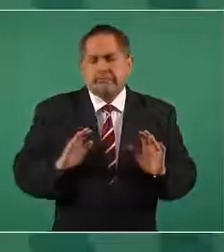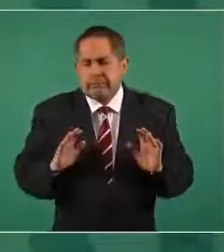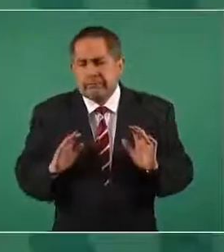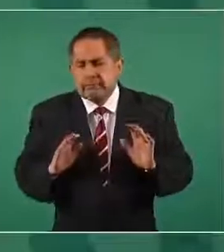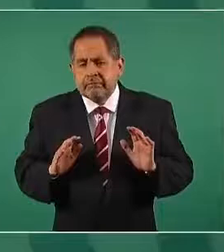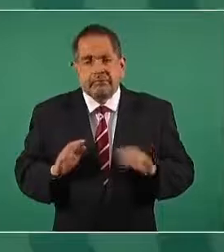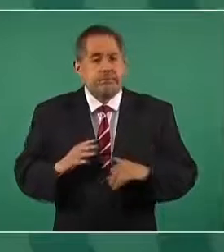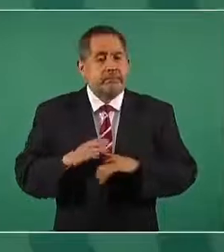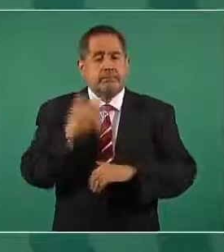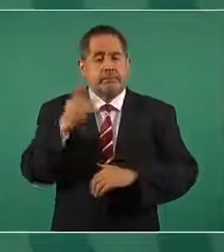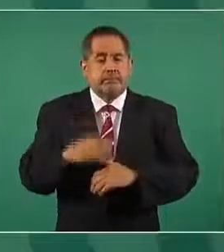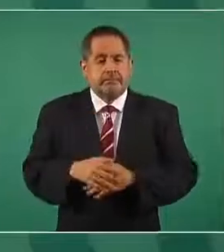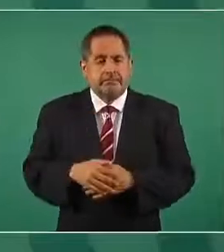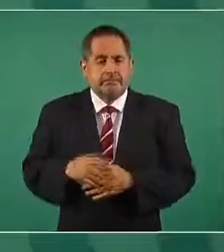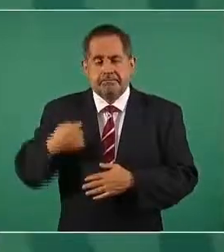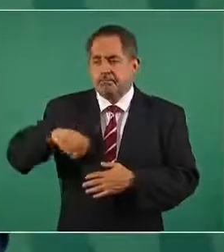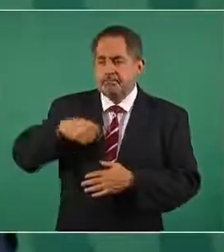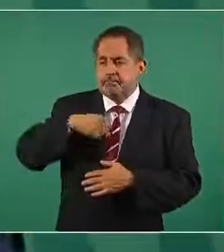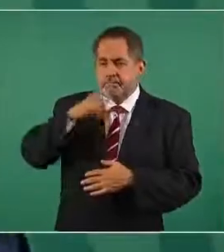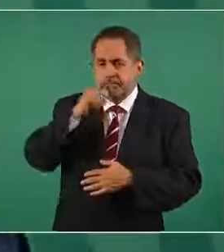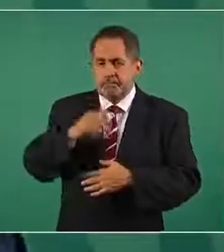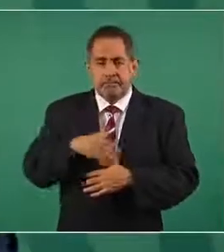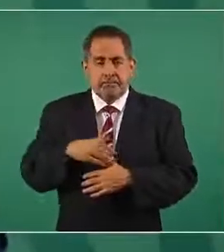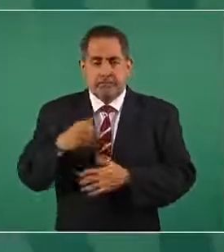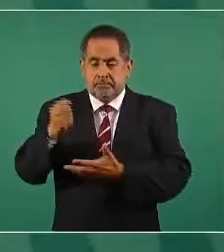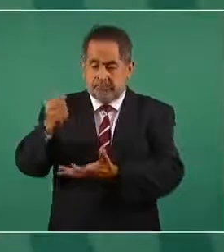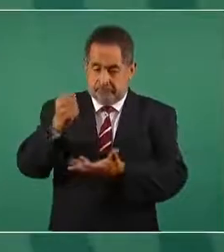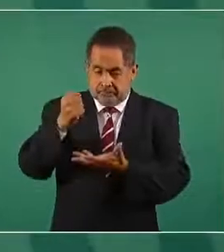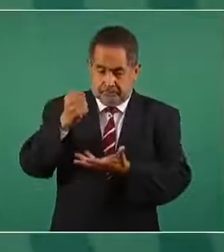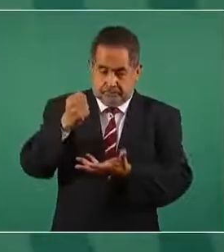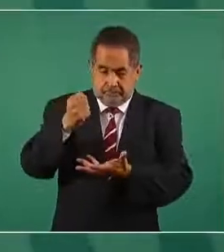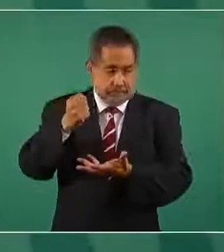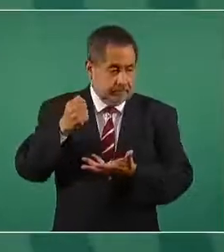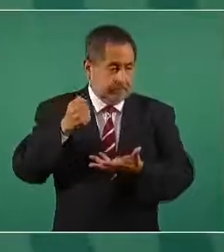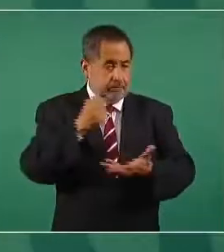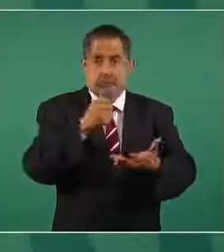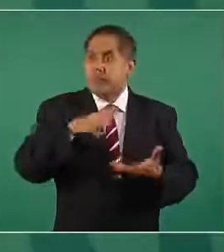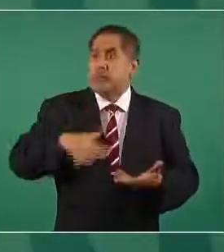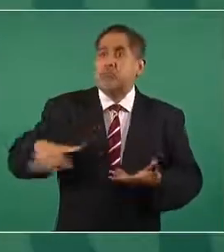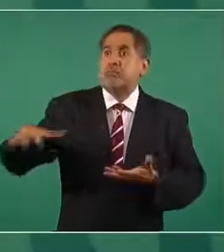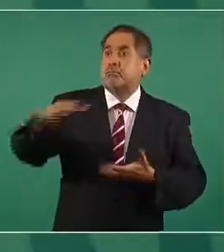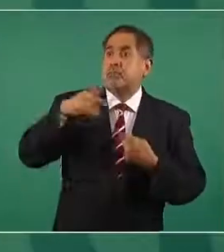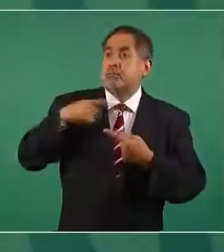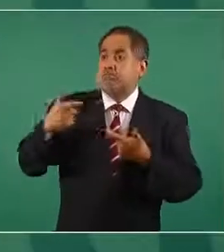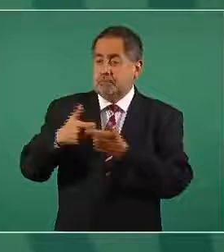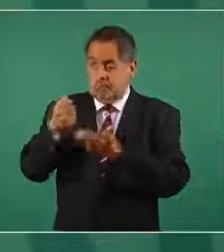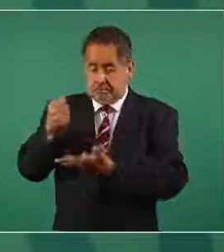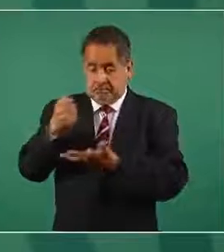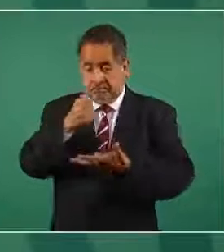porque nosotros no podemos utilizar el dinero del presupuesto, que es de todo el pueblo,